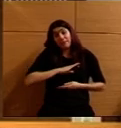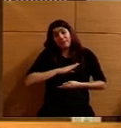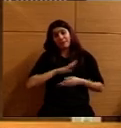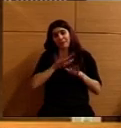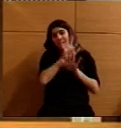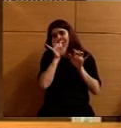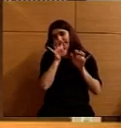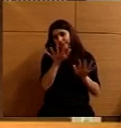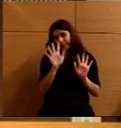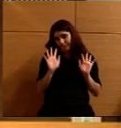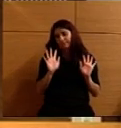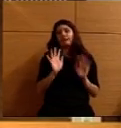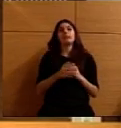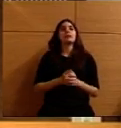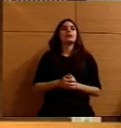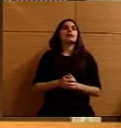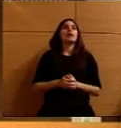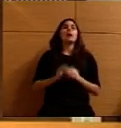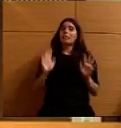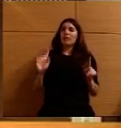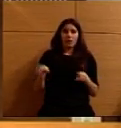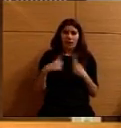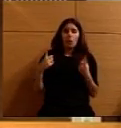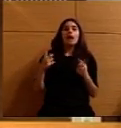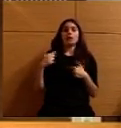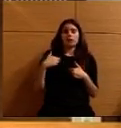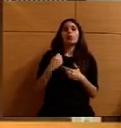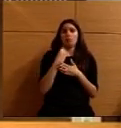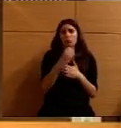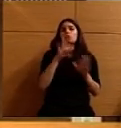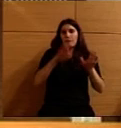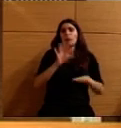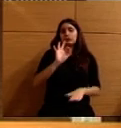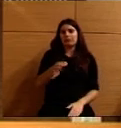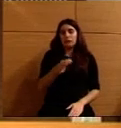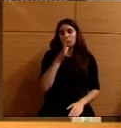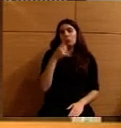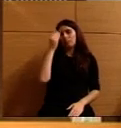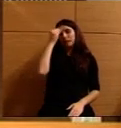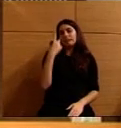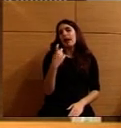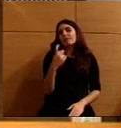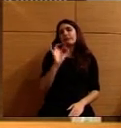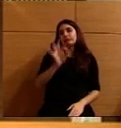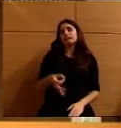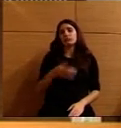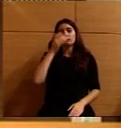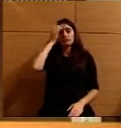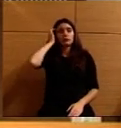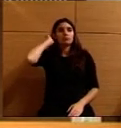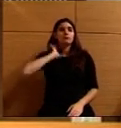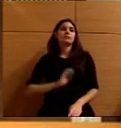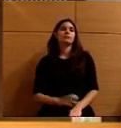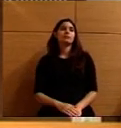si tener otro fondo de contingencia extraordinario. Pero pese a ello, consideramos que es muy necesario este fondo de contingencia y